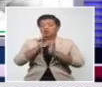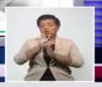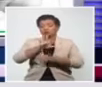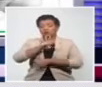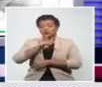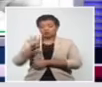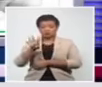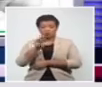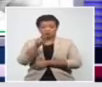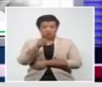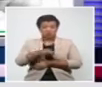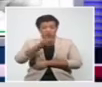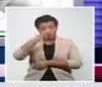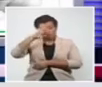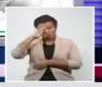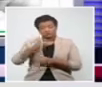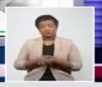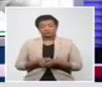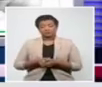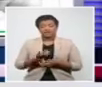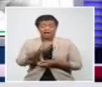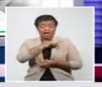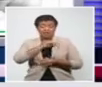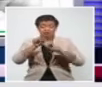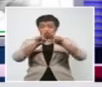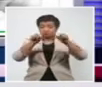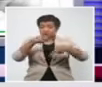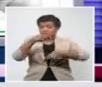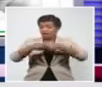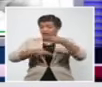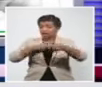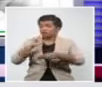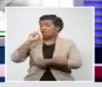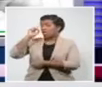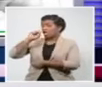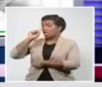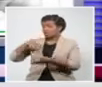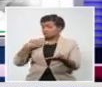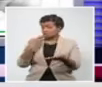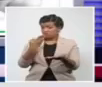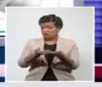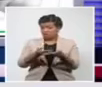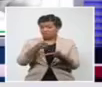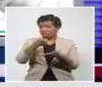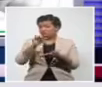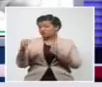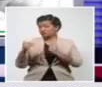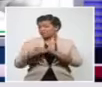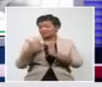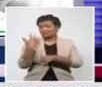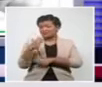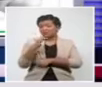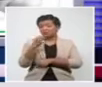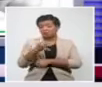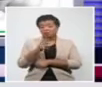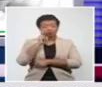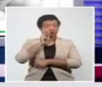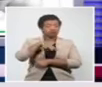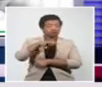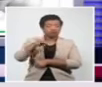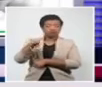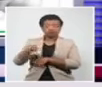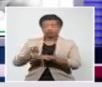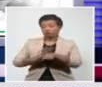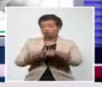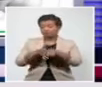5.544 cubanos. Ayer el país procesó más de 18.000 muestras para el diagnóstico de la enfermedad. 63